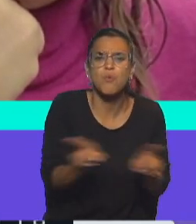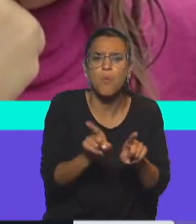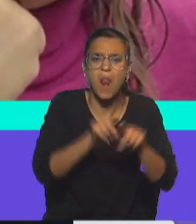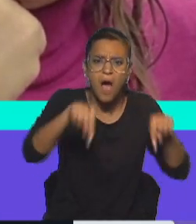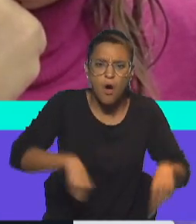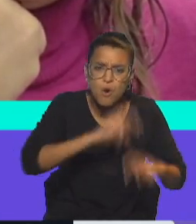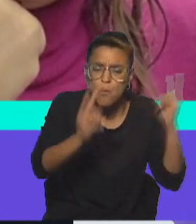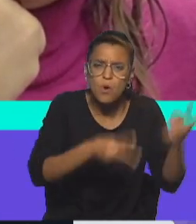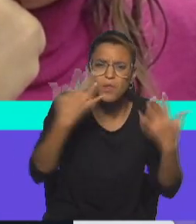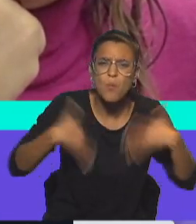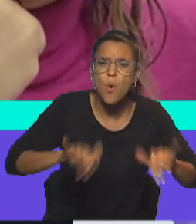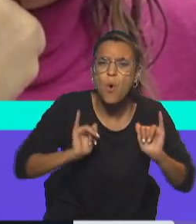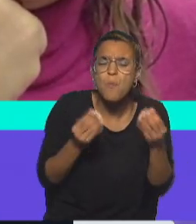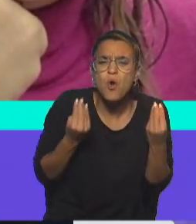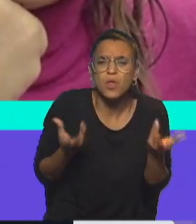afectando ahora. ¿Por qué?